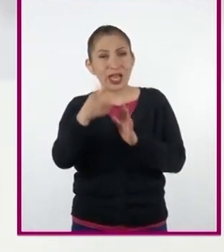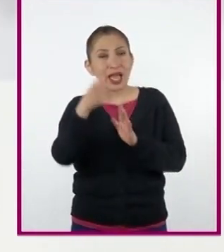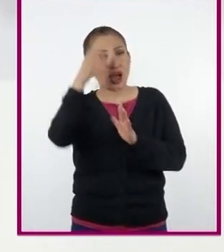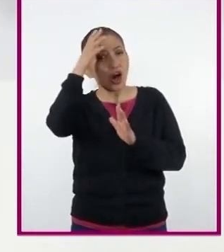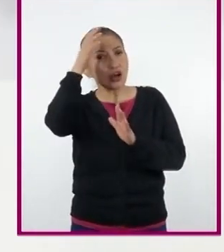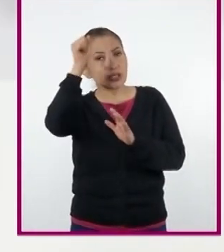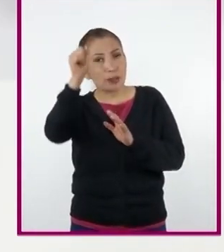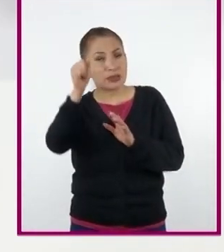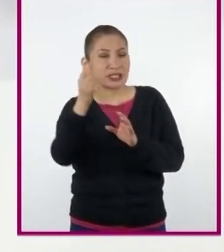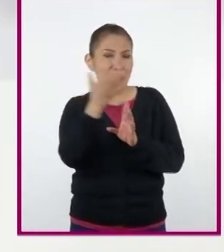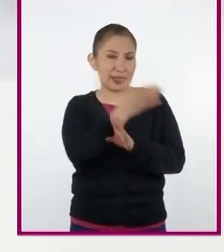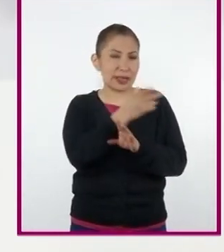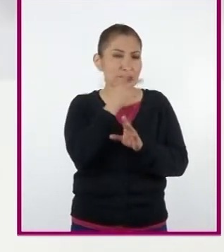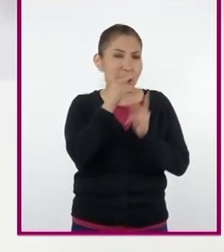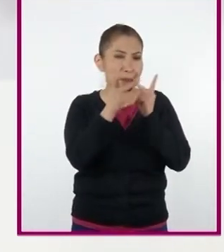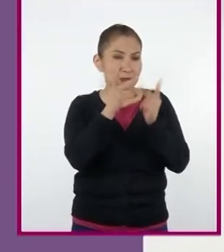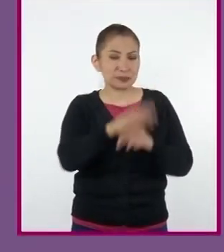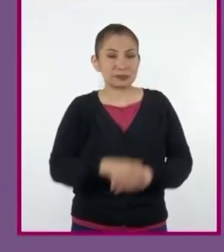conceptos anteriores.